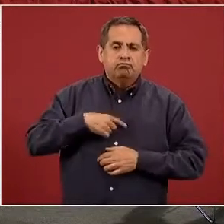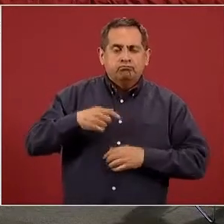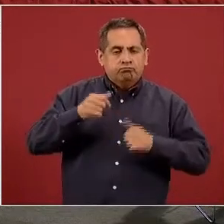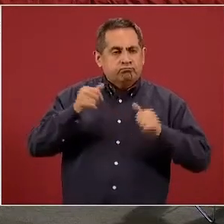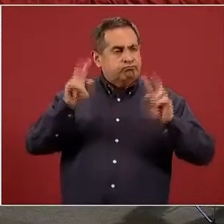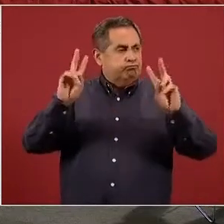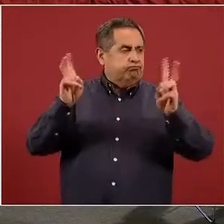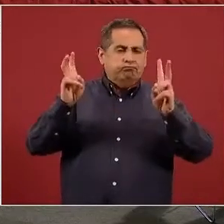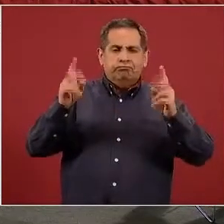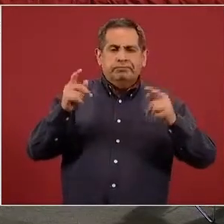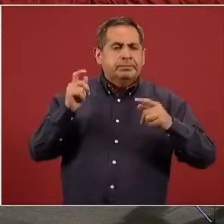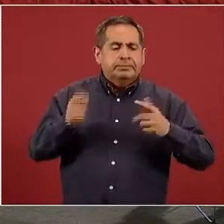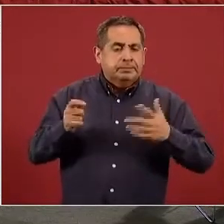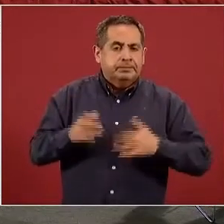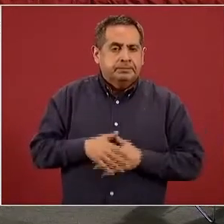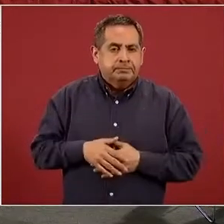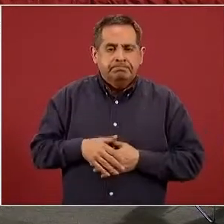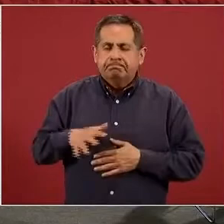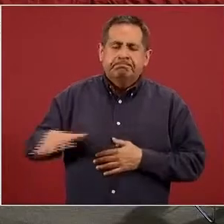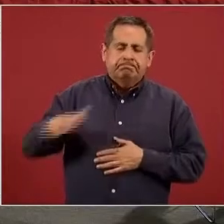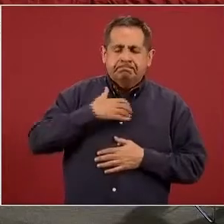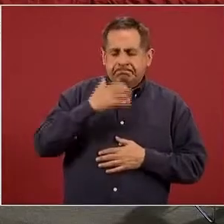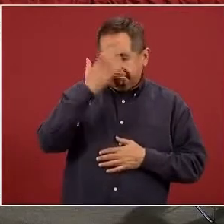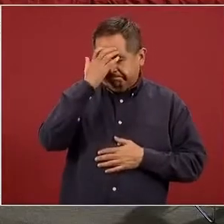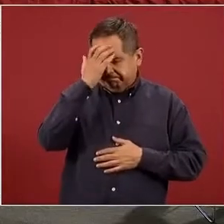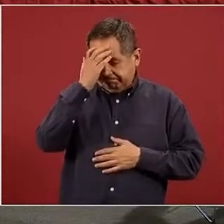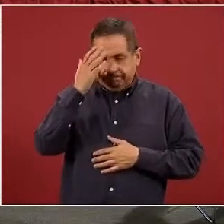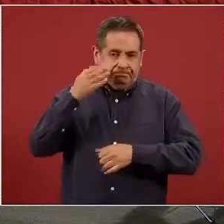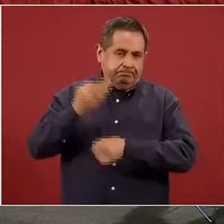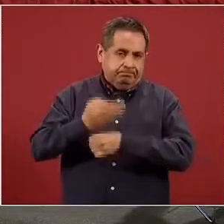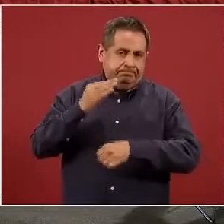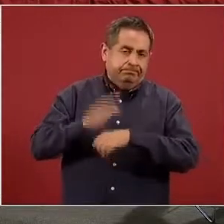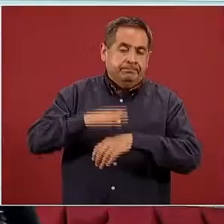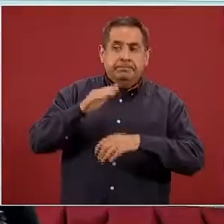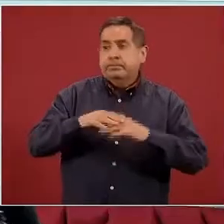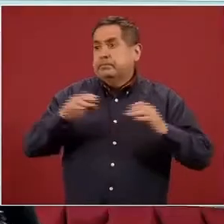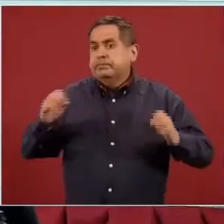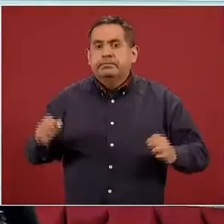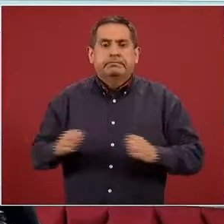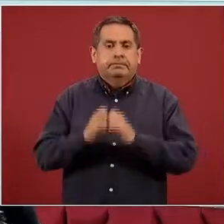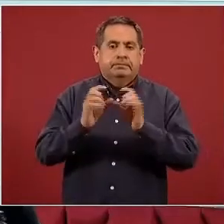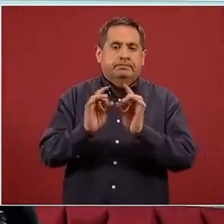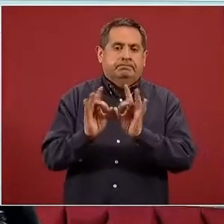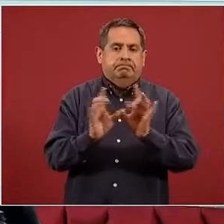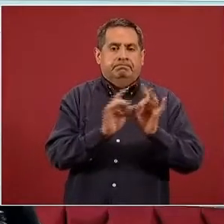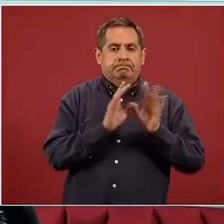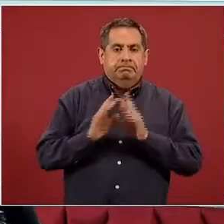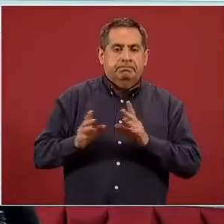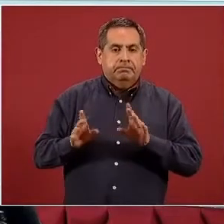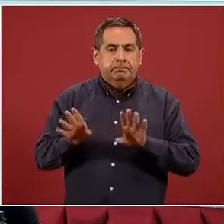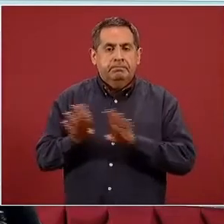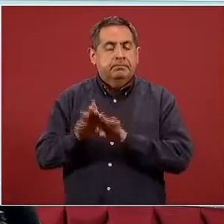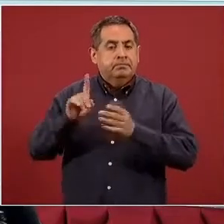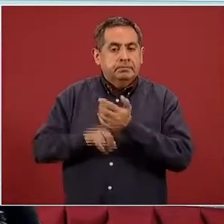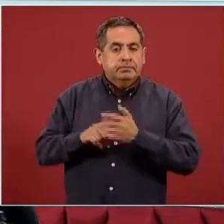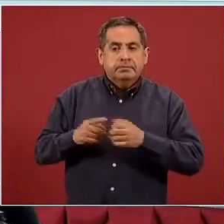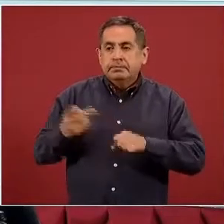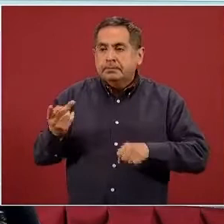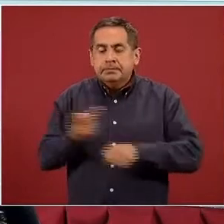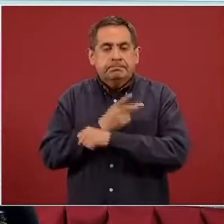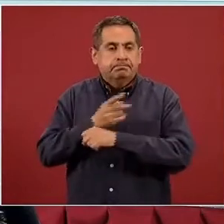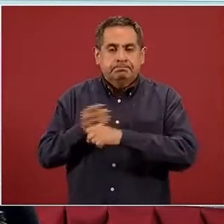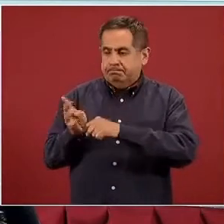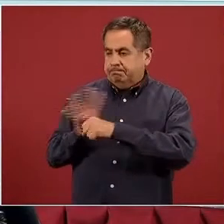en realidad es muy común y más en esta situación tan emergente que ha suscitado a partir de esta pandemia